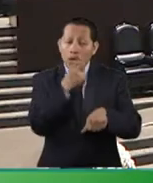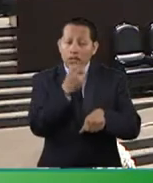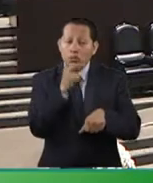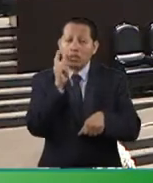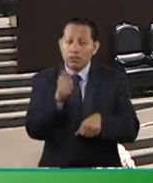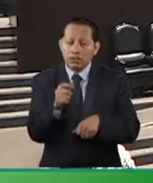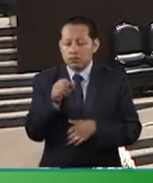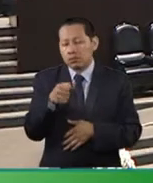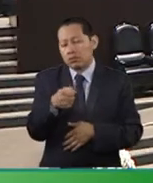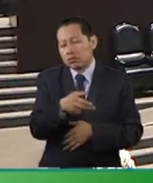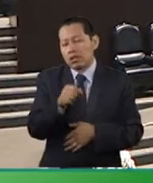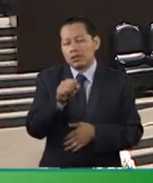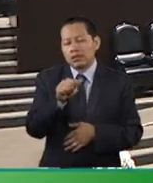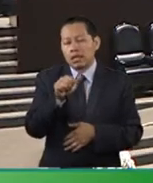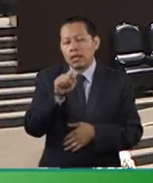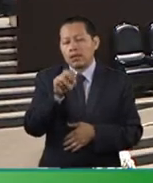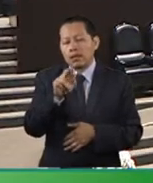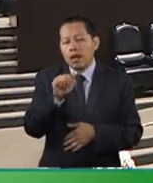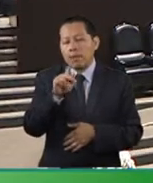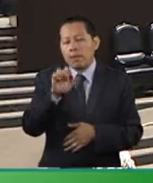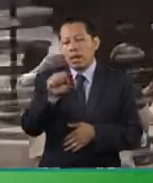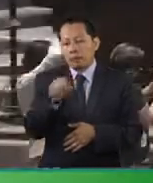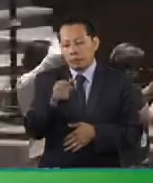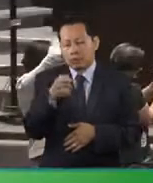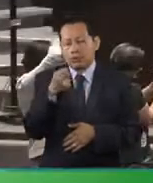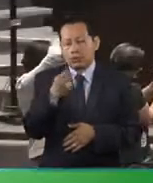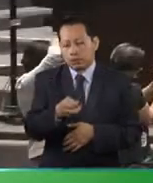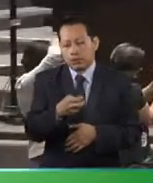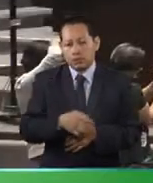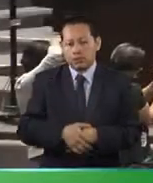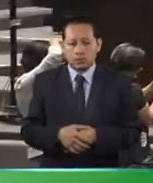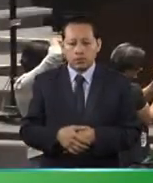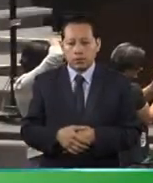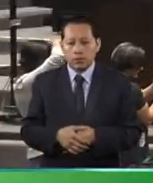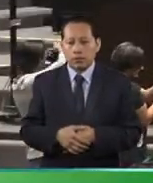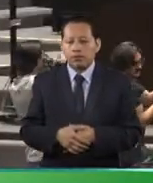sátrapas eso es lo que son sátrapas gracias